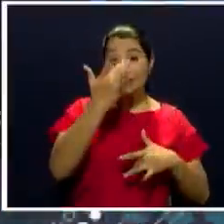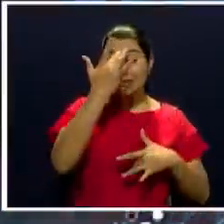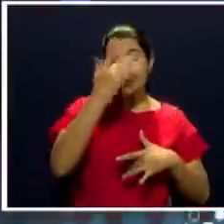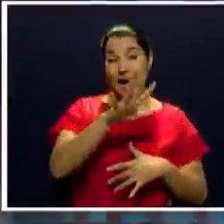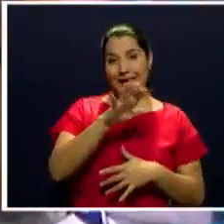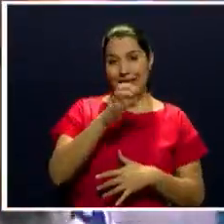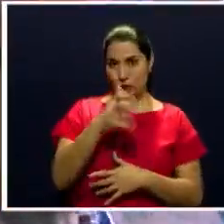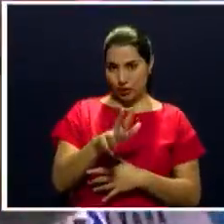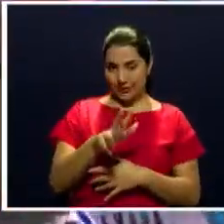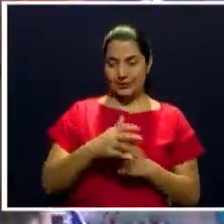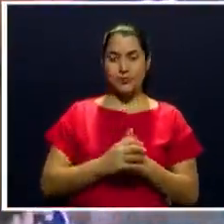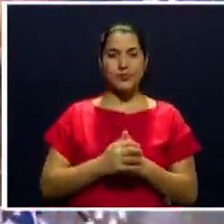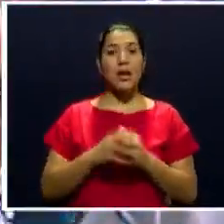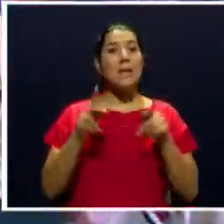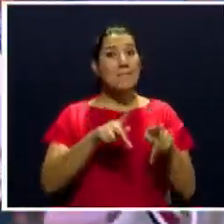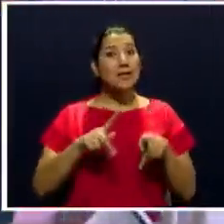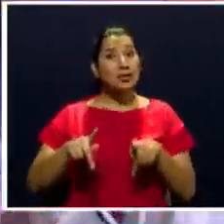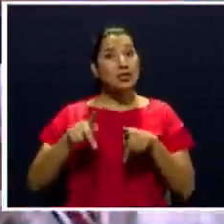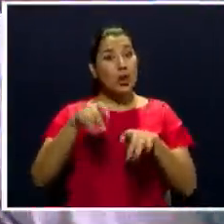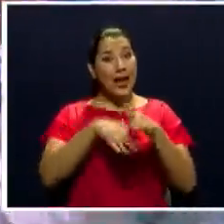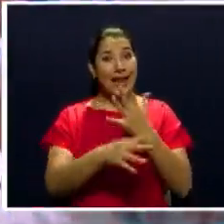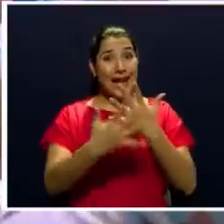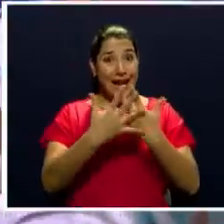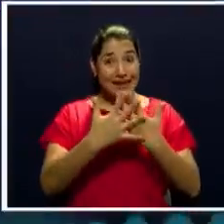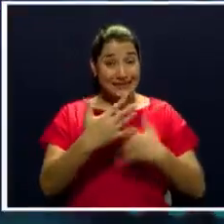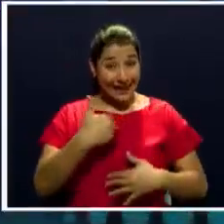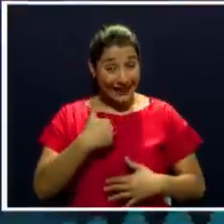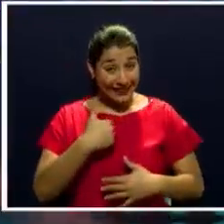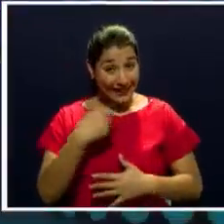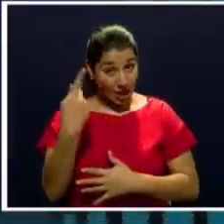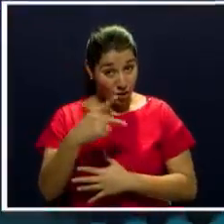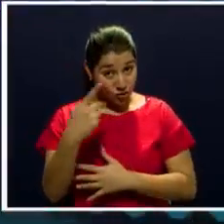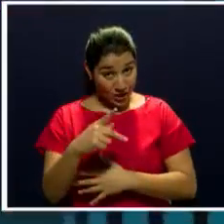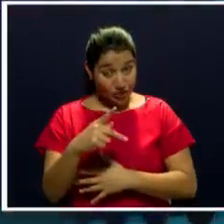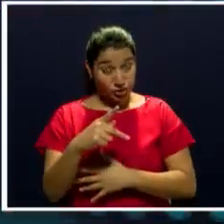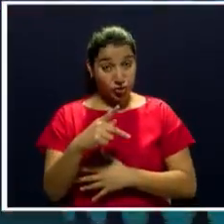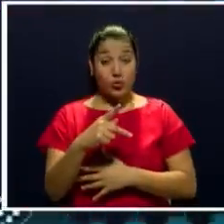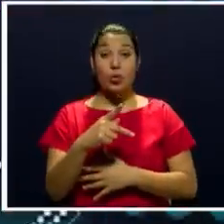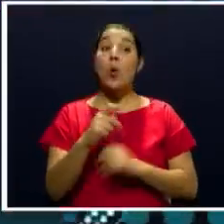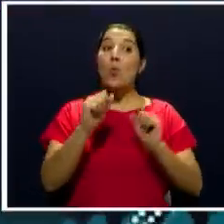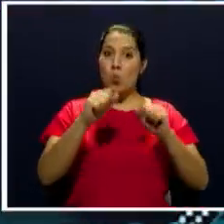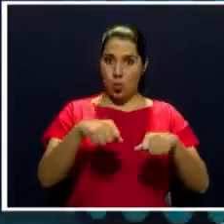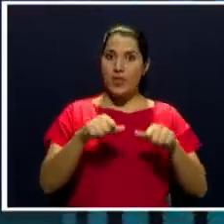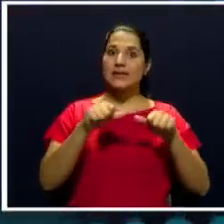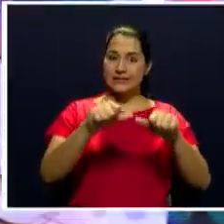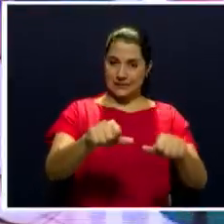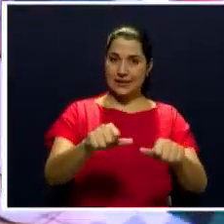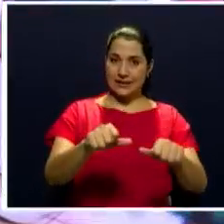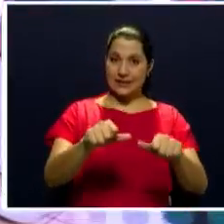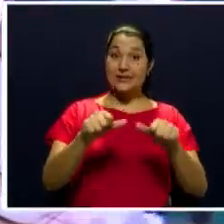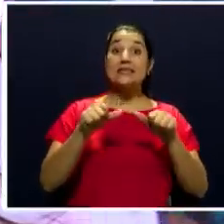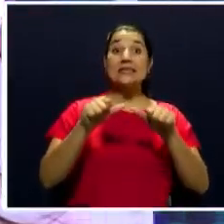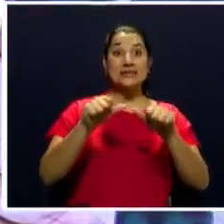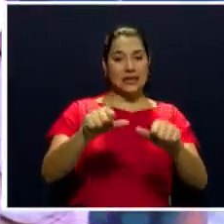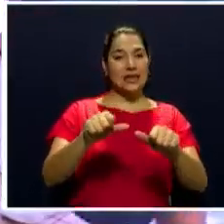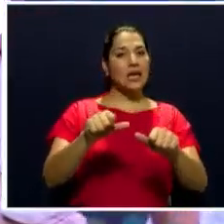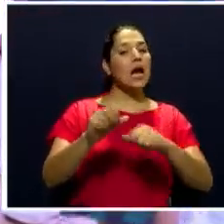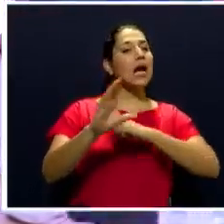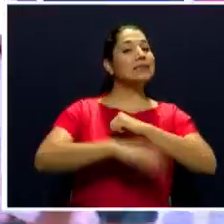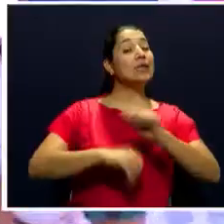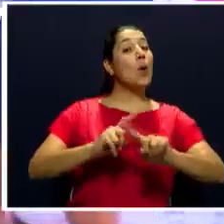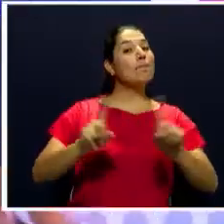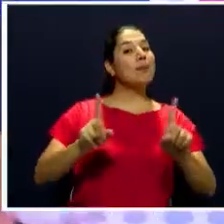privados de libertad con factores de riesgo ante el COVID-19 podrían seguir cumpliendo sus condenas por un plazo de 3 meses fuera de la cárcel.